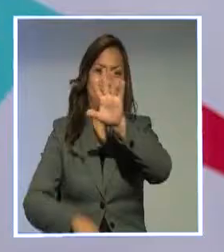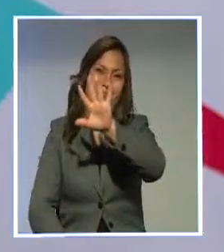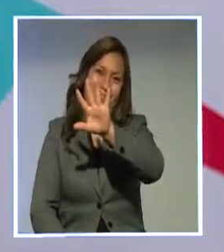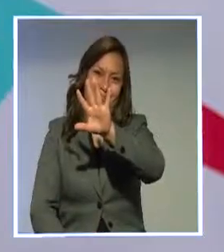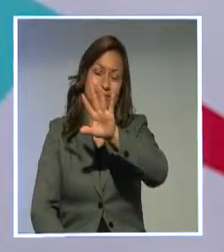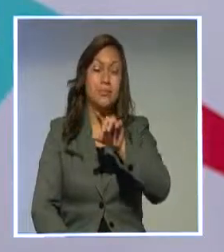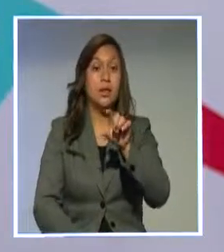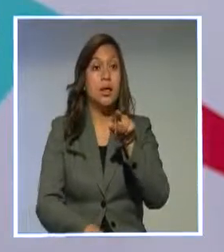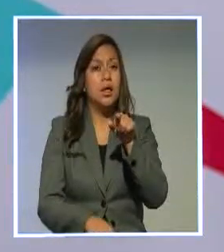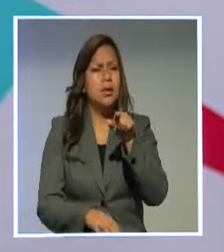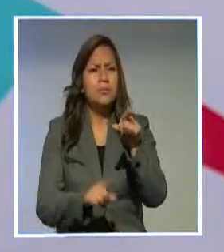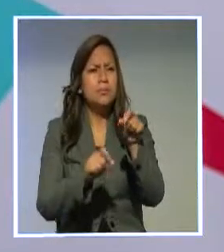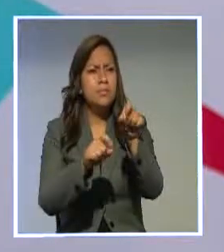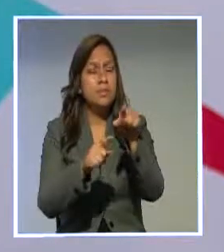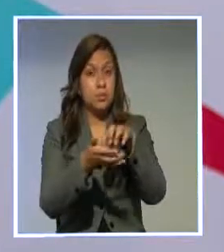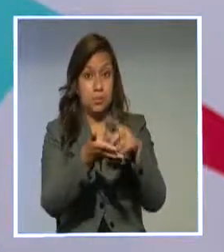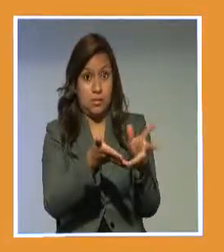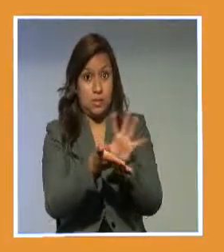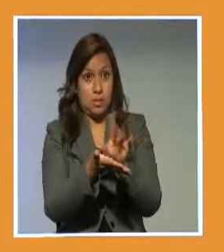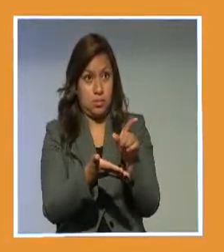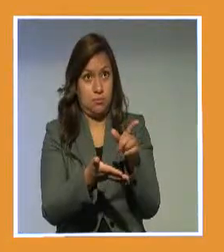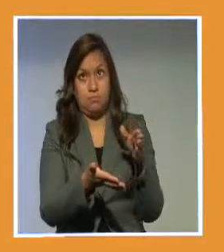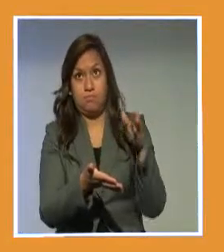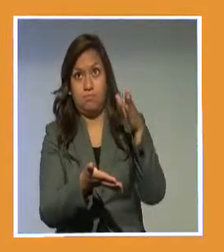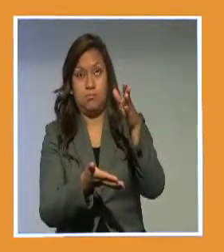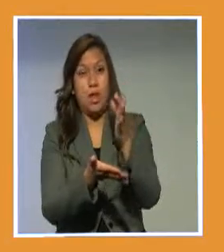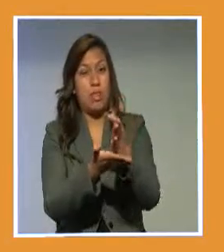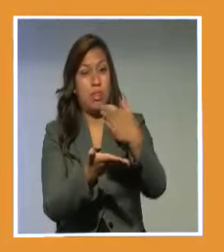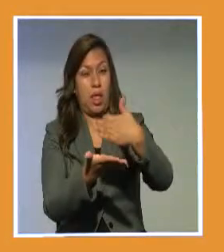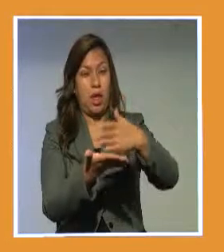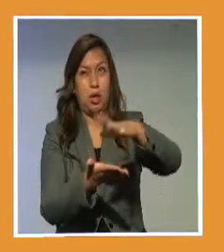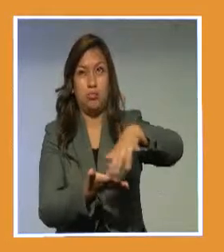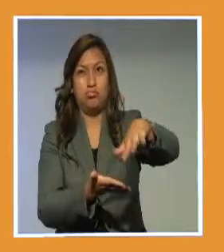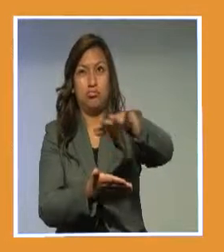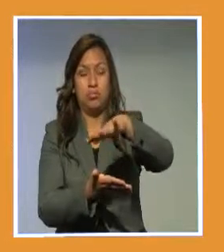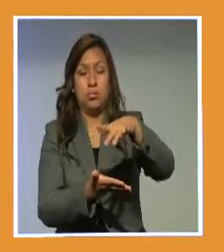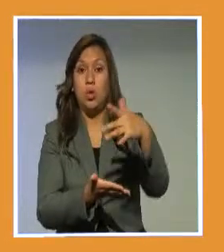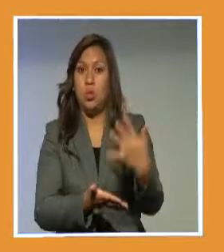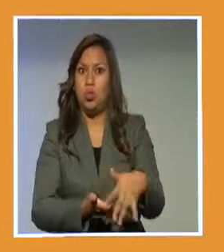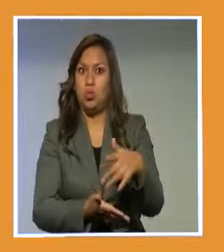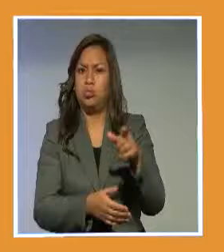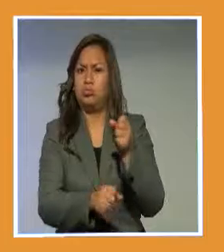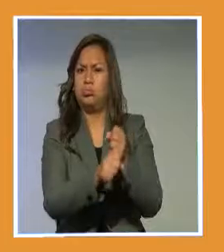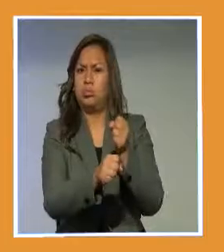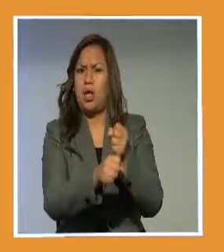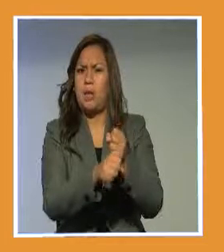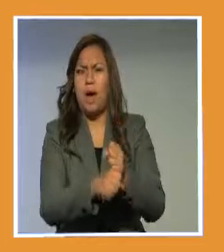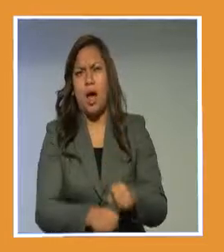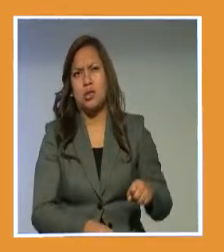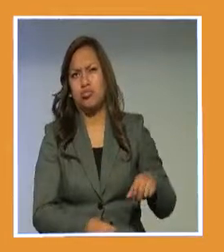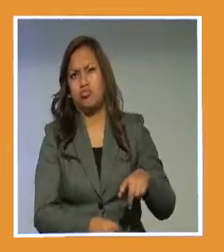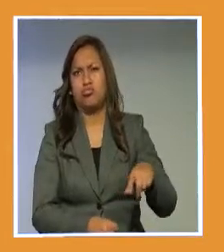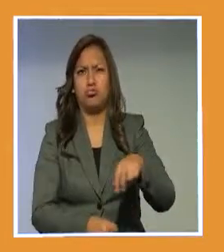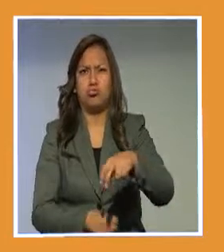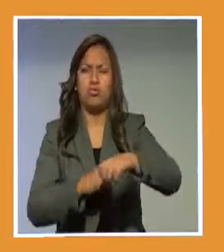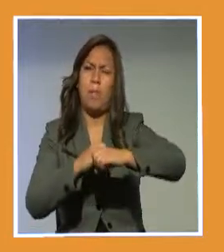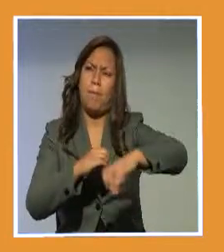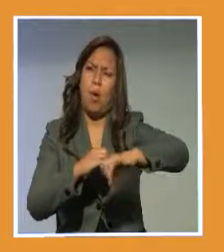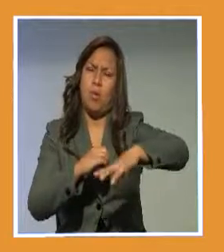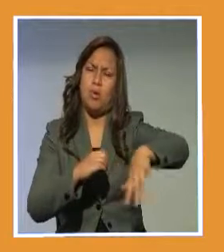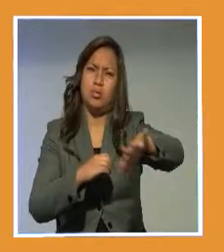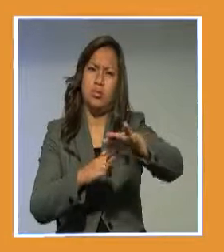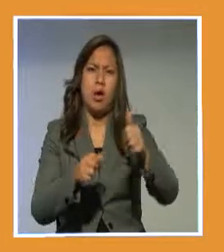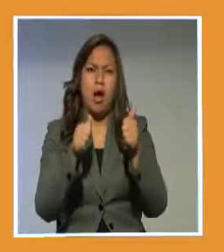se encuentra precisamente allá en territorio y que así tendrá que trabajar y caminar durante el tiempo de campaña,